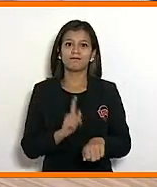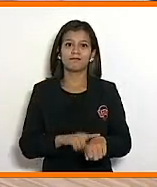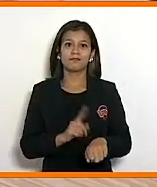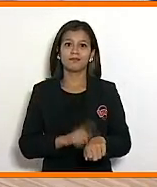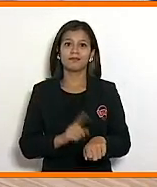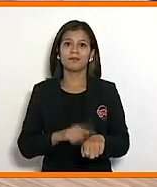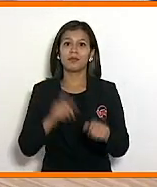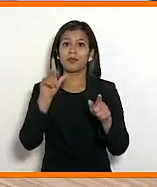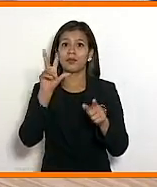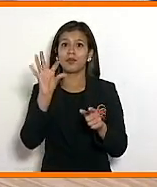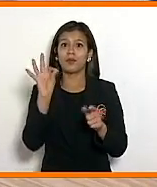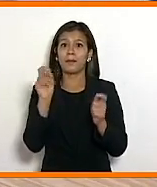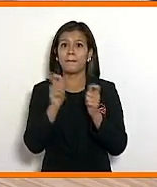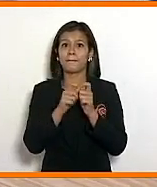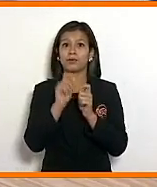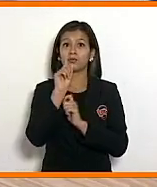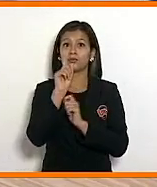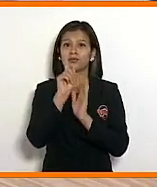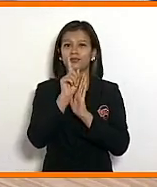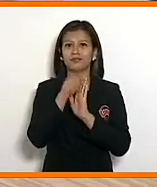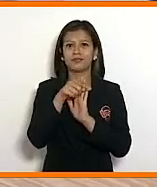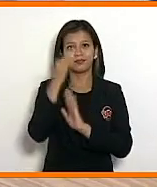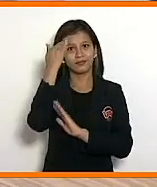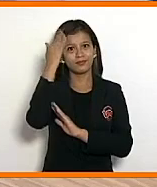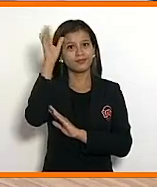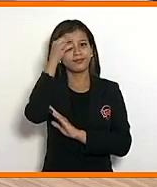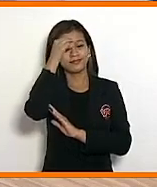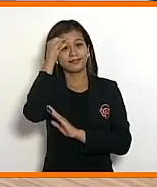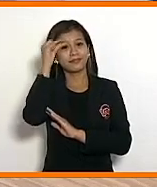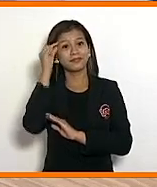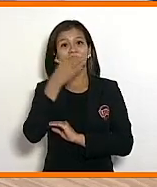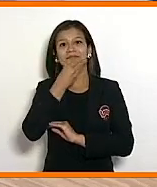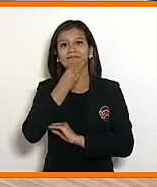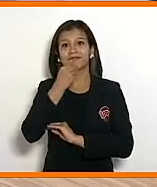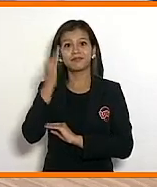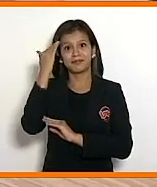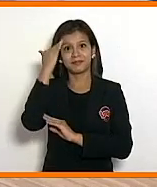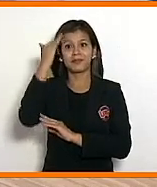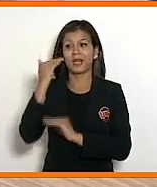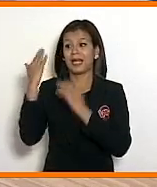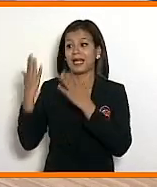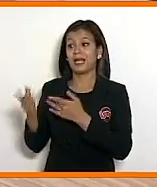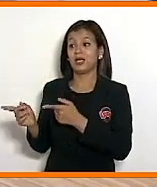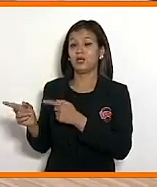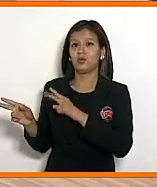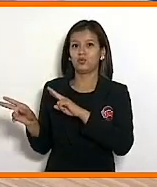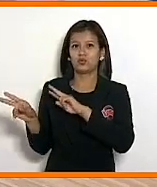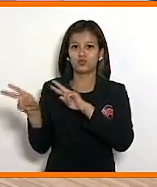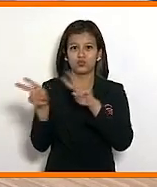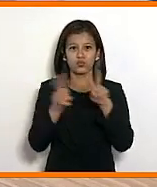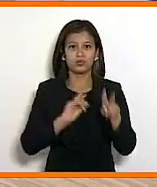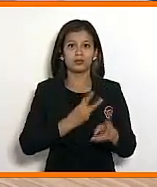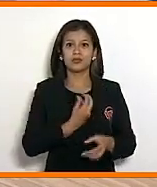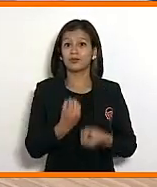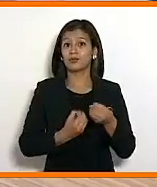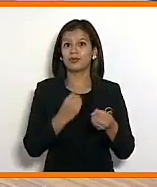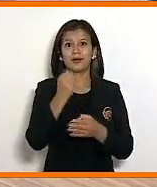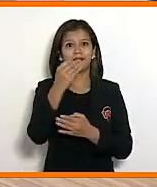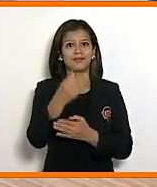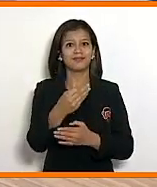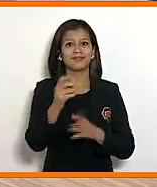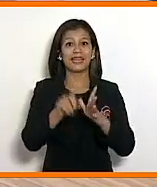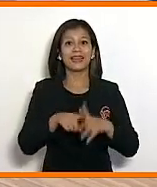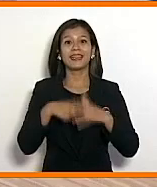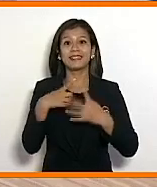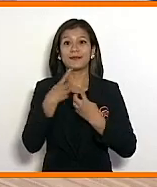9:01 de la noche. Te saluda Suheilin Clemente en compañía de nuestro auditor, quien le da transparencia a cada uno de nuestros procesos. Iniciamos junto